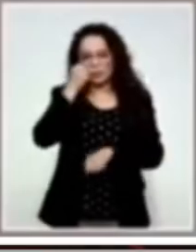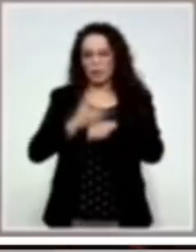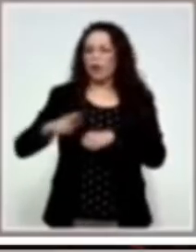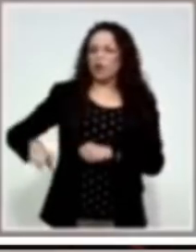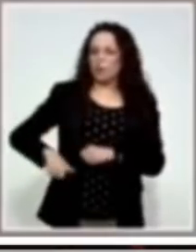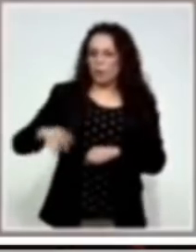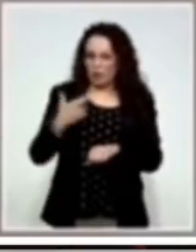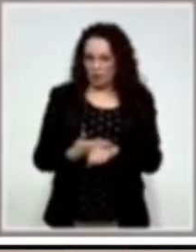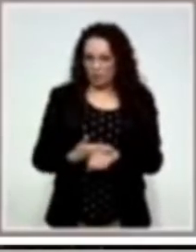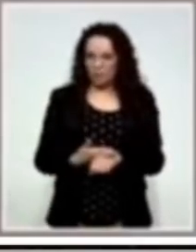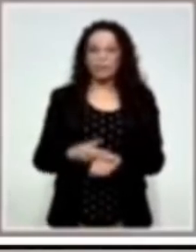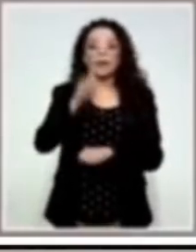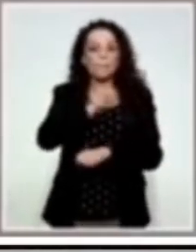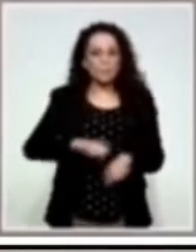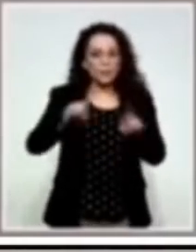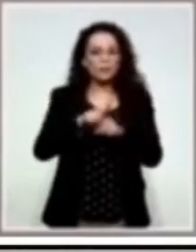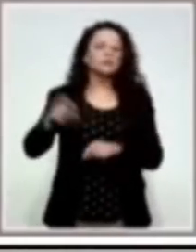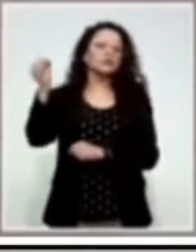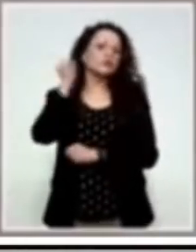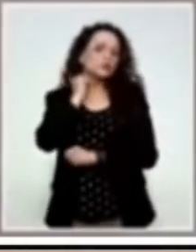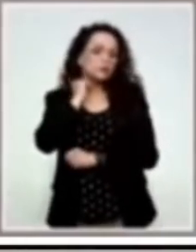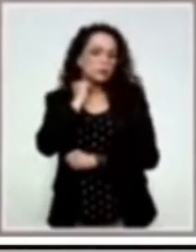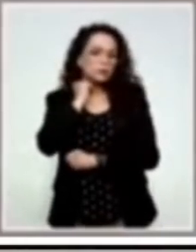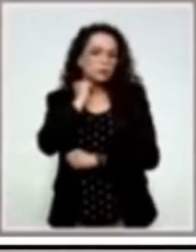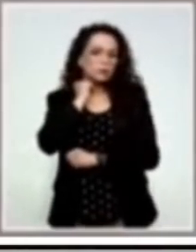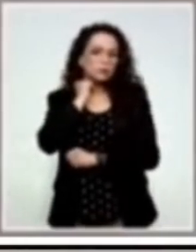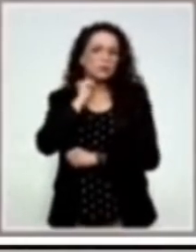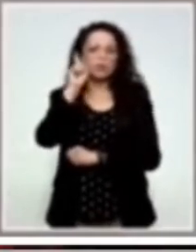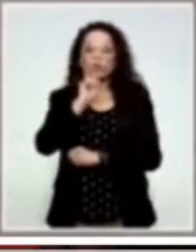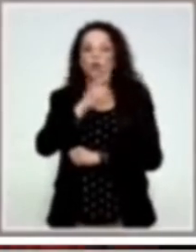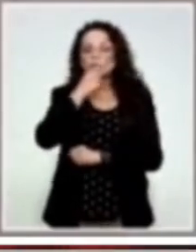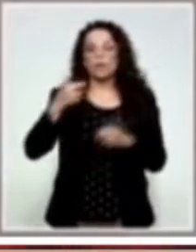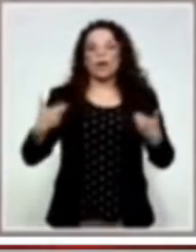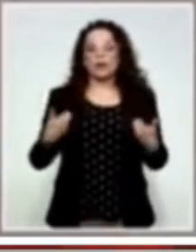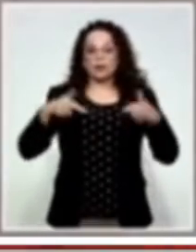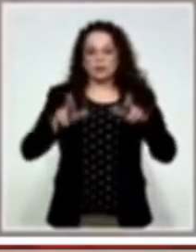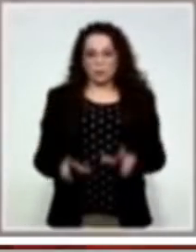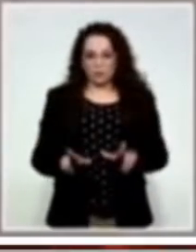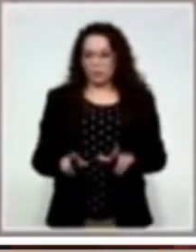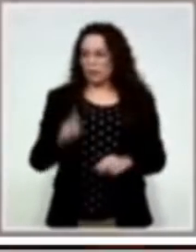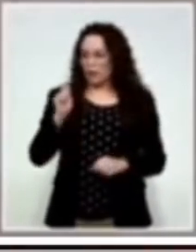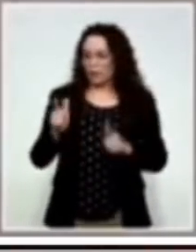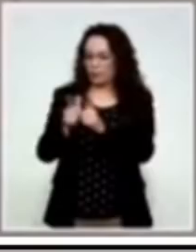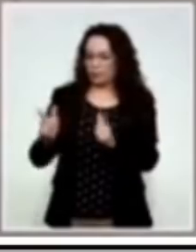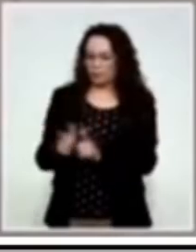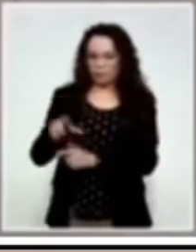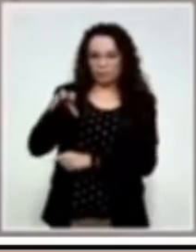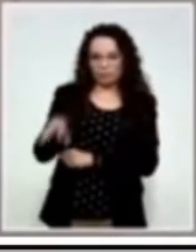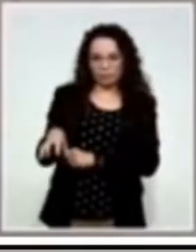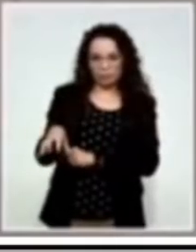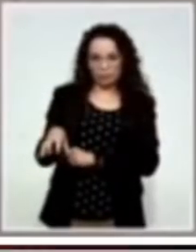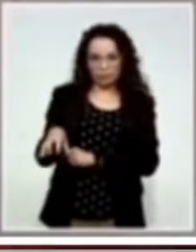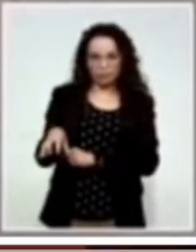a las senadoras y senadores representantes del bloque opositor o bloque de contención en el Senado de la República.